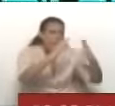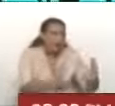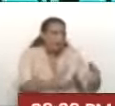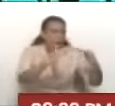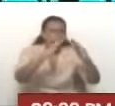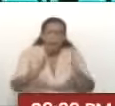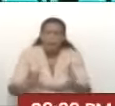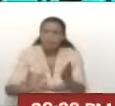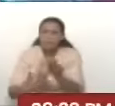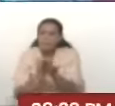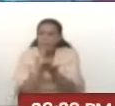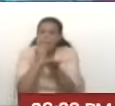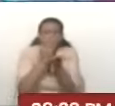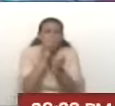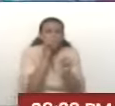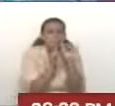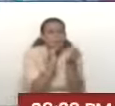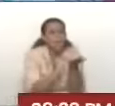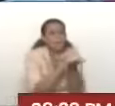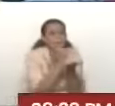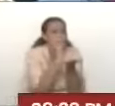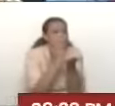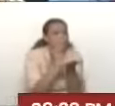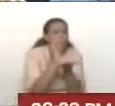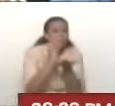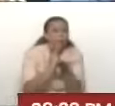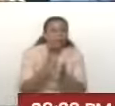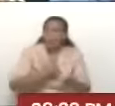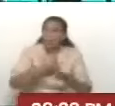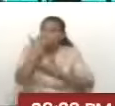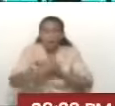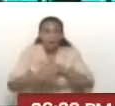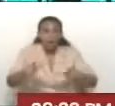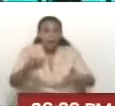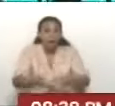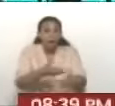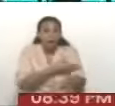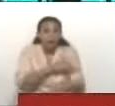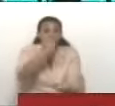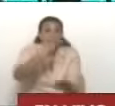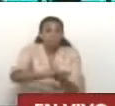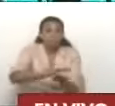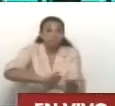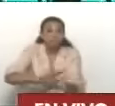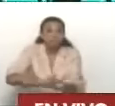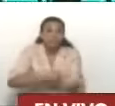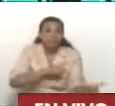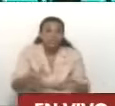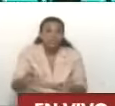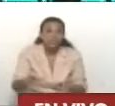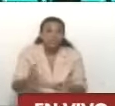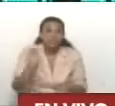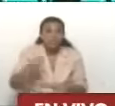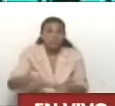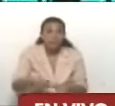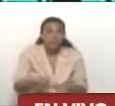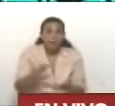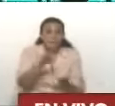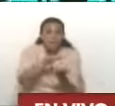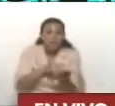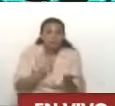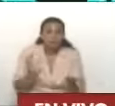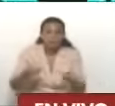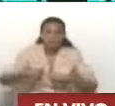en las casas de plántulas, ir pensando... Quiero tener el proyecto antes de irme. ...proceso de este tipo ya de... Ya lo tengo. Entendido, presidente. Bueno, aprobado,